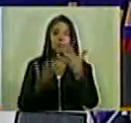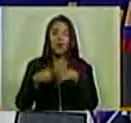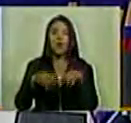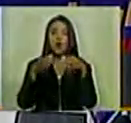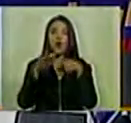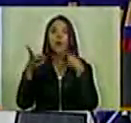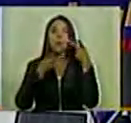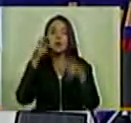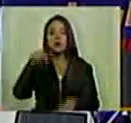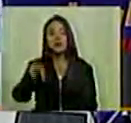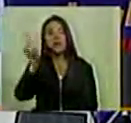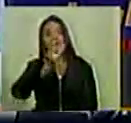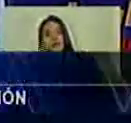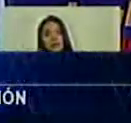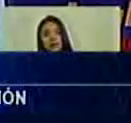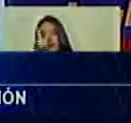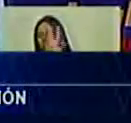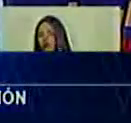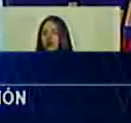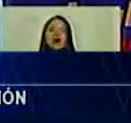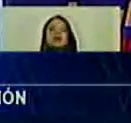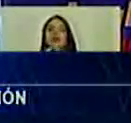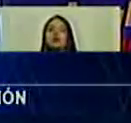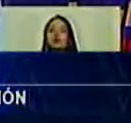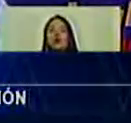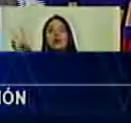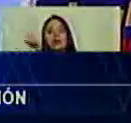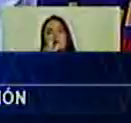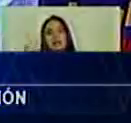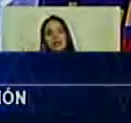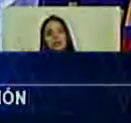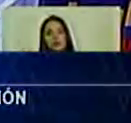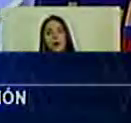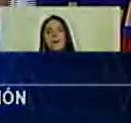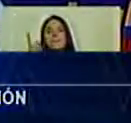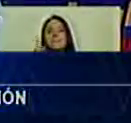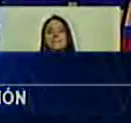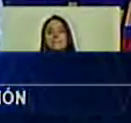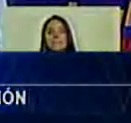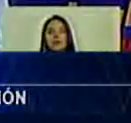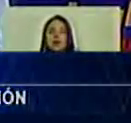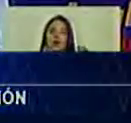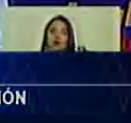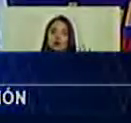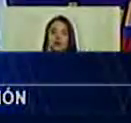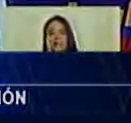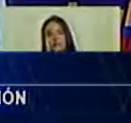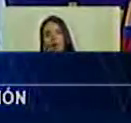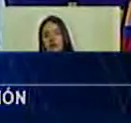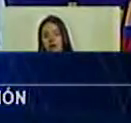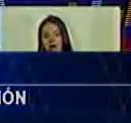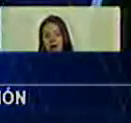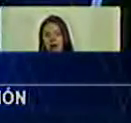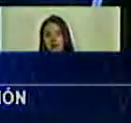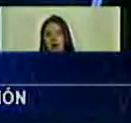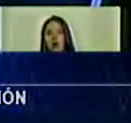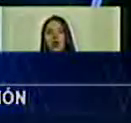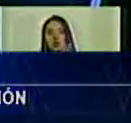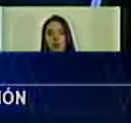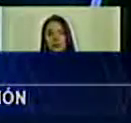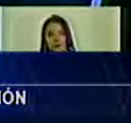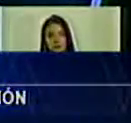Venezuela en toda la historia republicana desde 1830 hasta este año